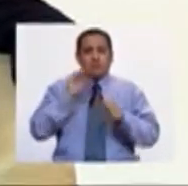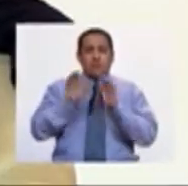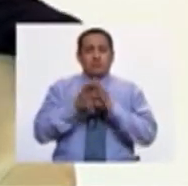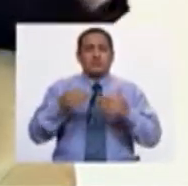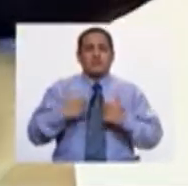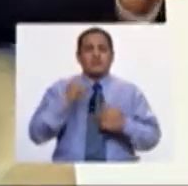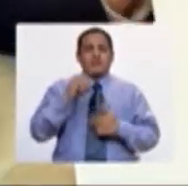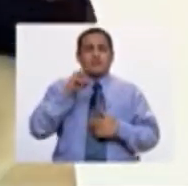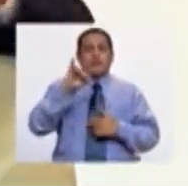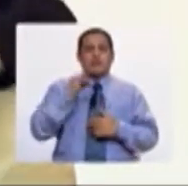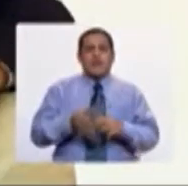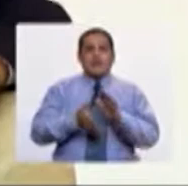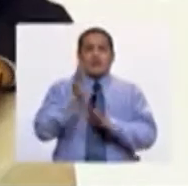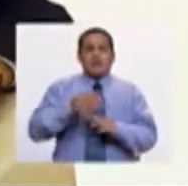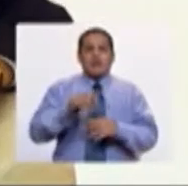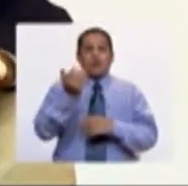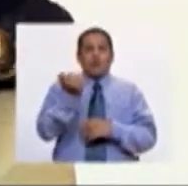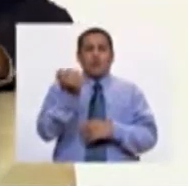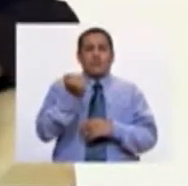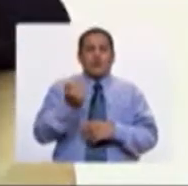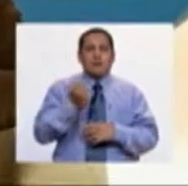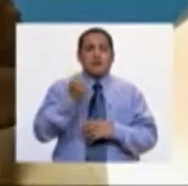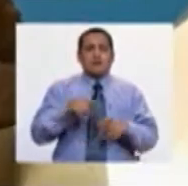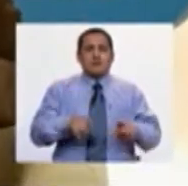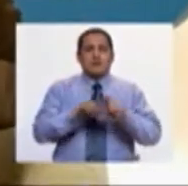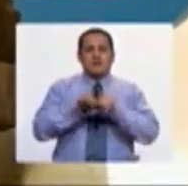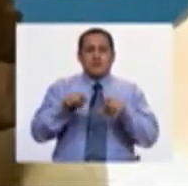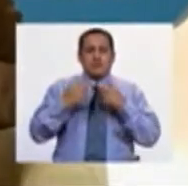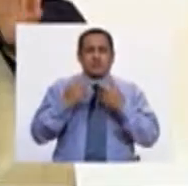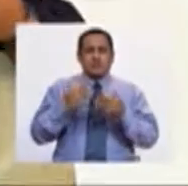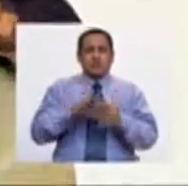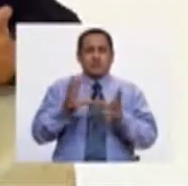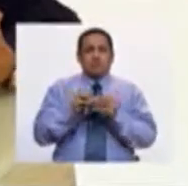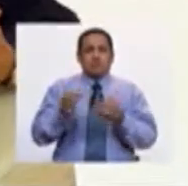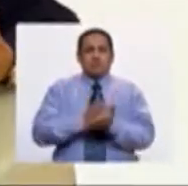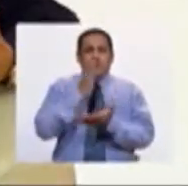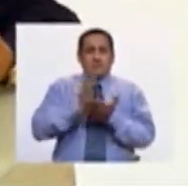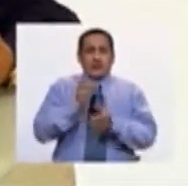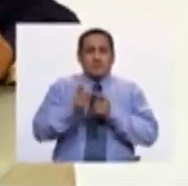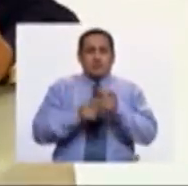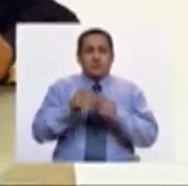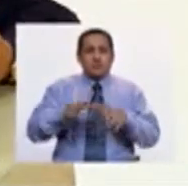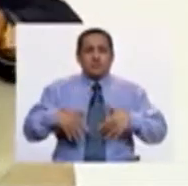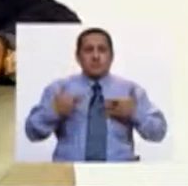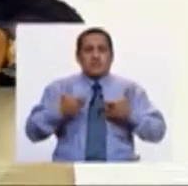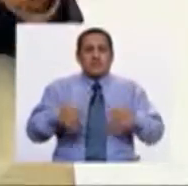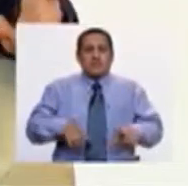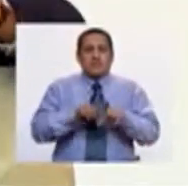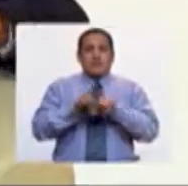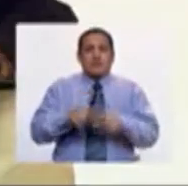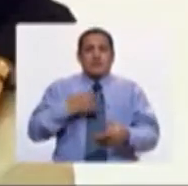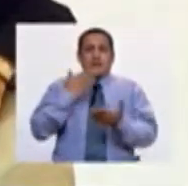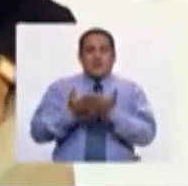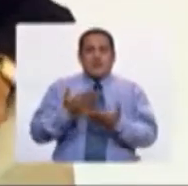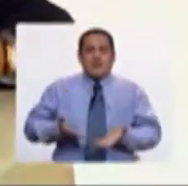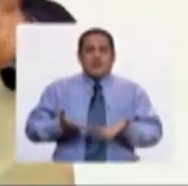tiene el DNI, ir al banco y por cobrar un cheque. Se queda prácticamente indocumentado. En fin, ¿no? Es el ejercicio de la ciudadanía, se hace posible gracias